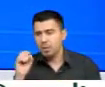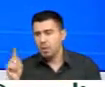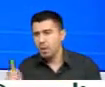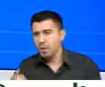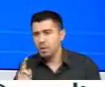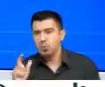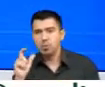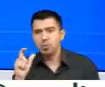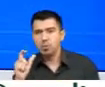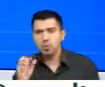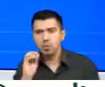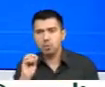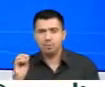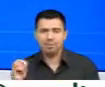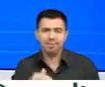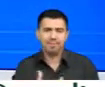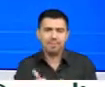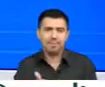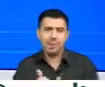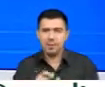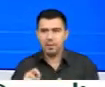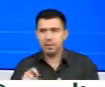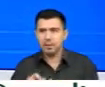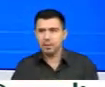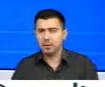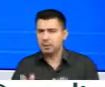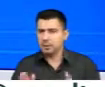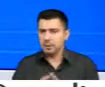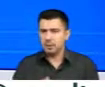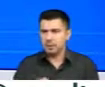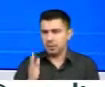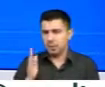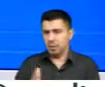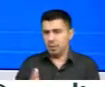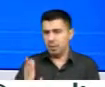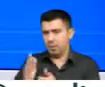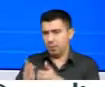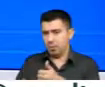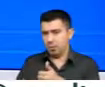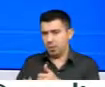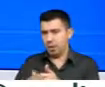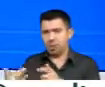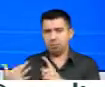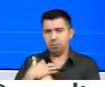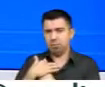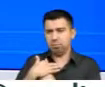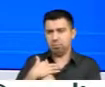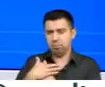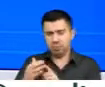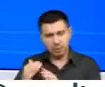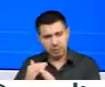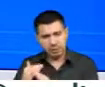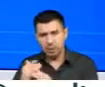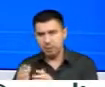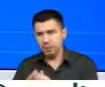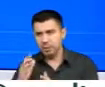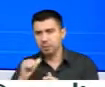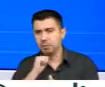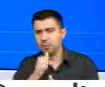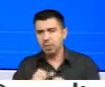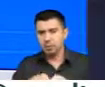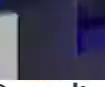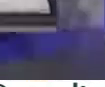gobierno nacional para disminuir las afectaciones que el cierre de frontera ocasiona. Pilar Velázquez estuvo en la jornada. Pilar, buenas